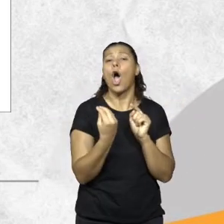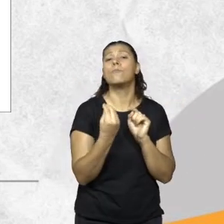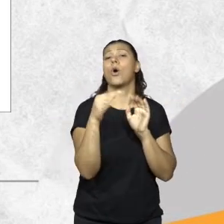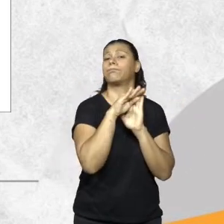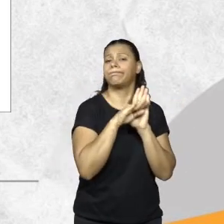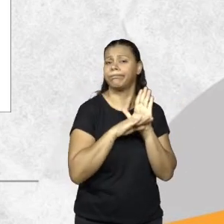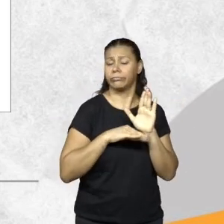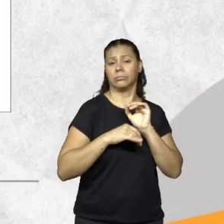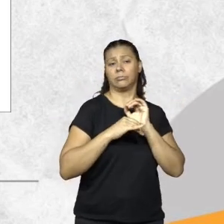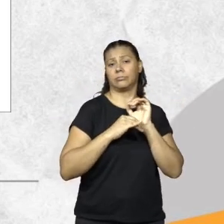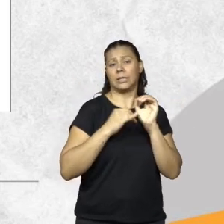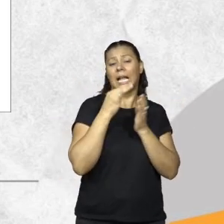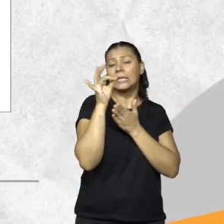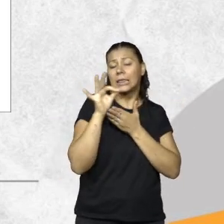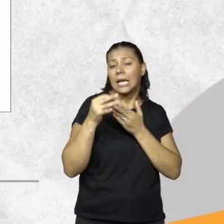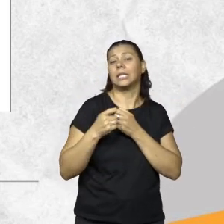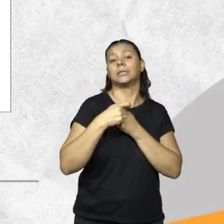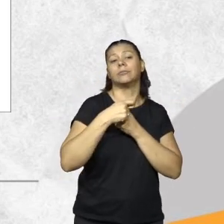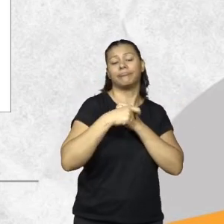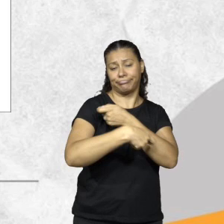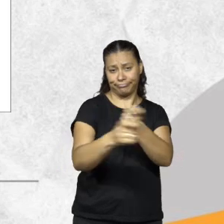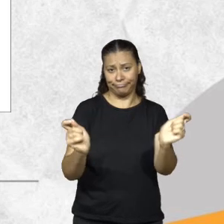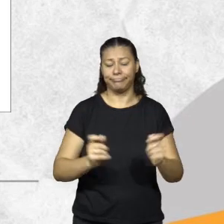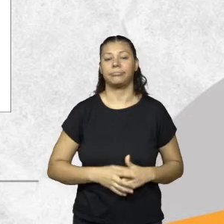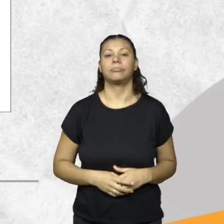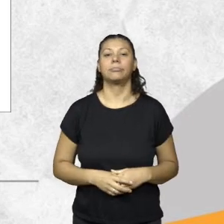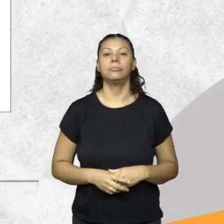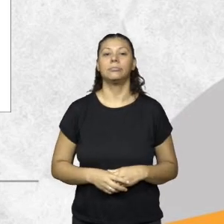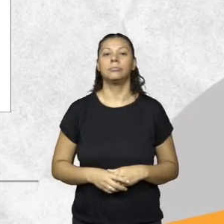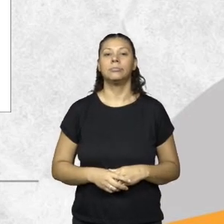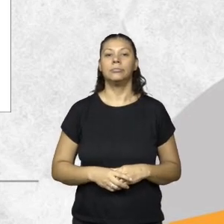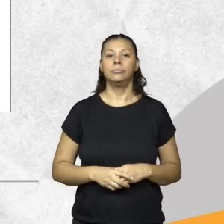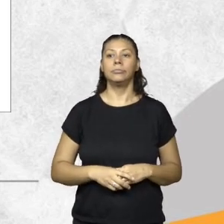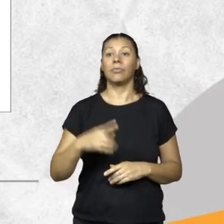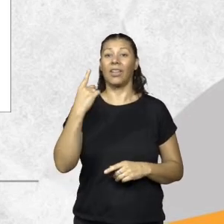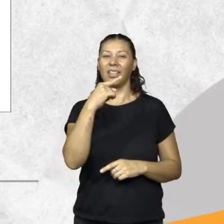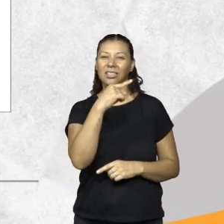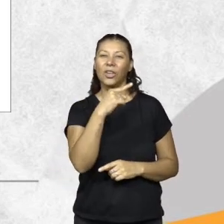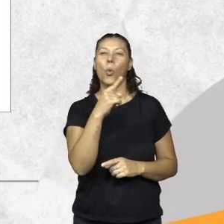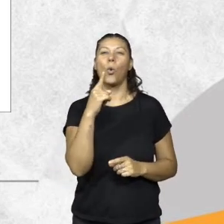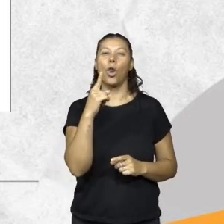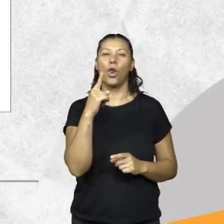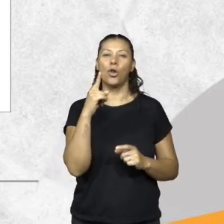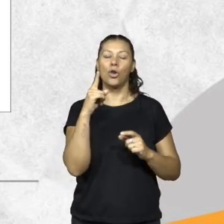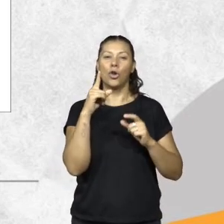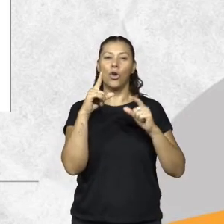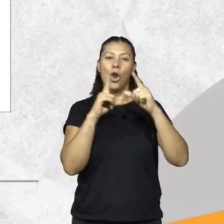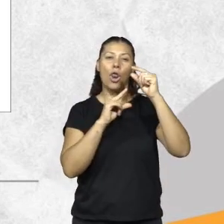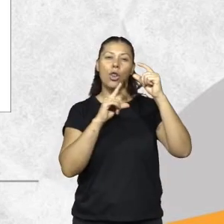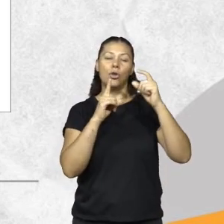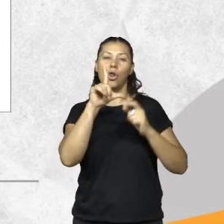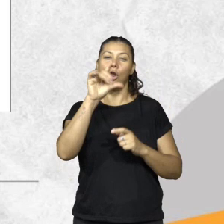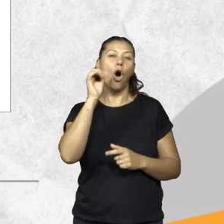Esto son talleres que hemos hecho en Lobos, en Tigre. En Tigre es muy importante porque el